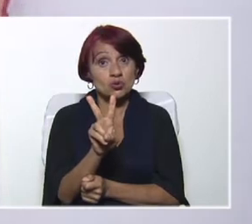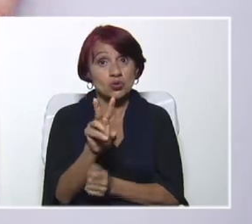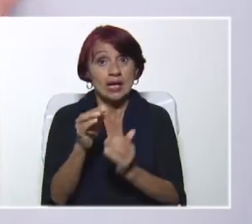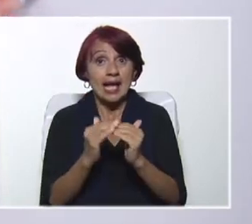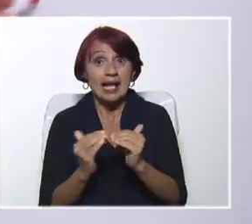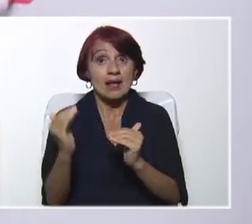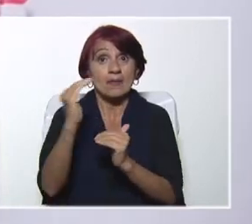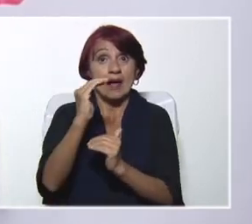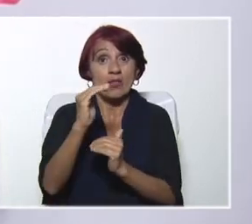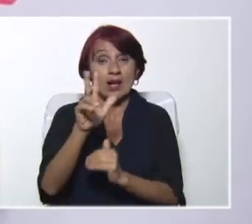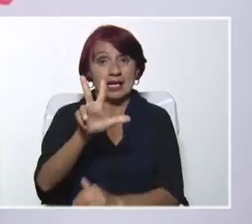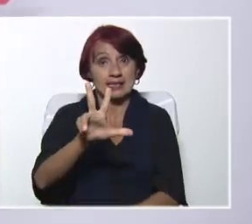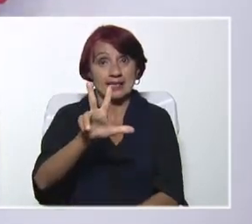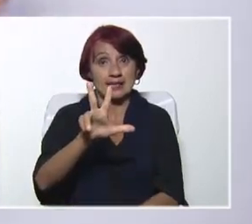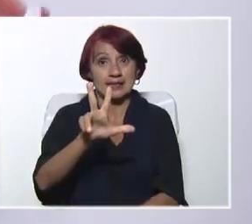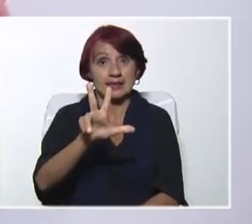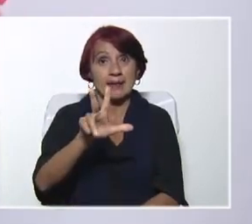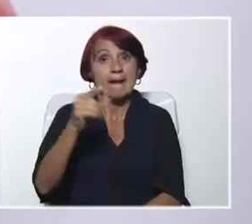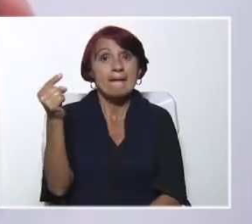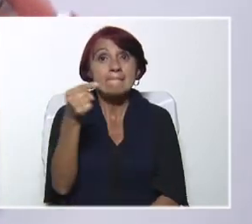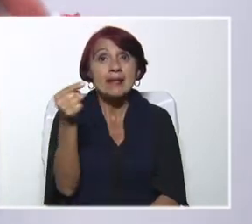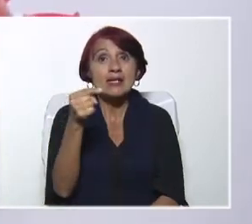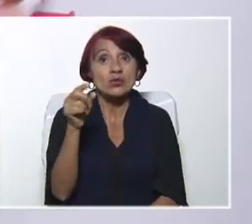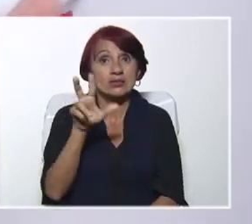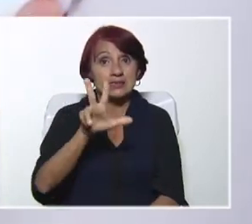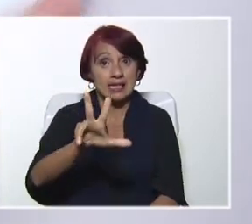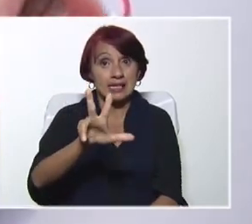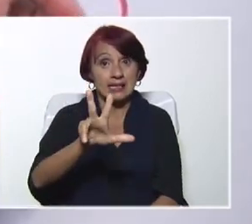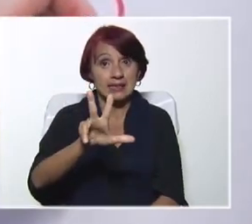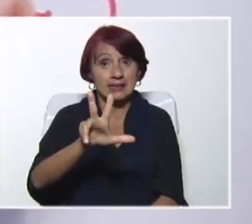al cubo menos 3x